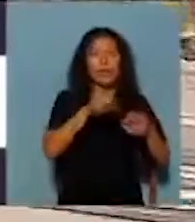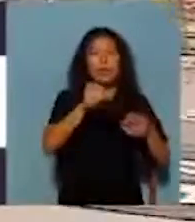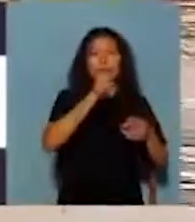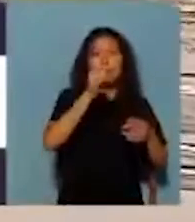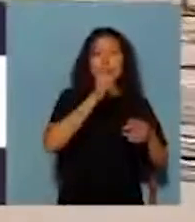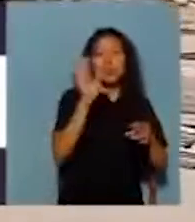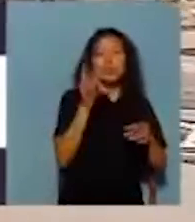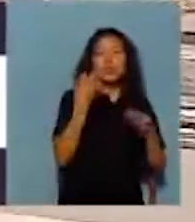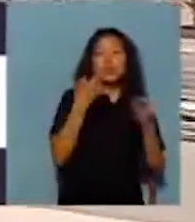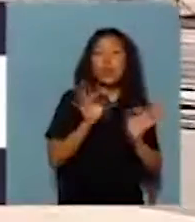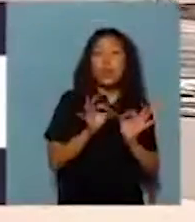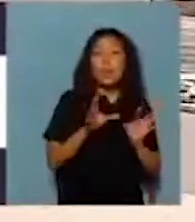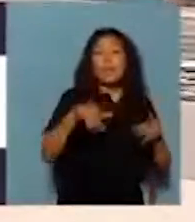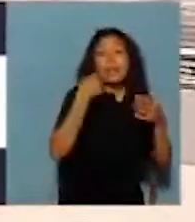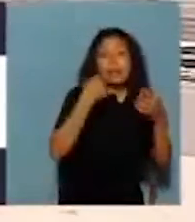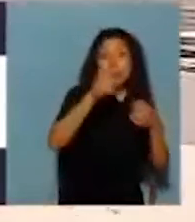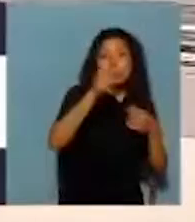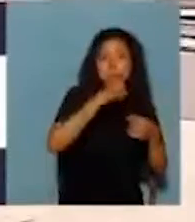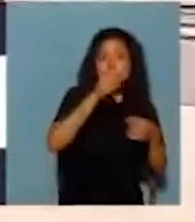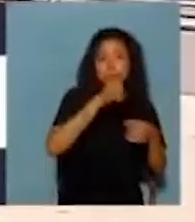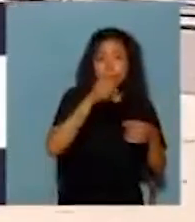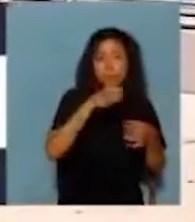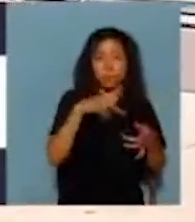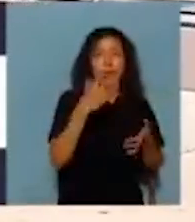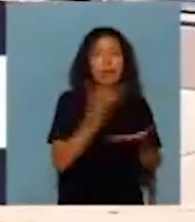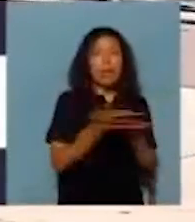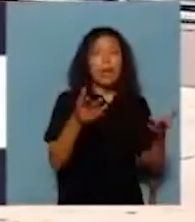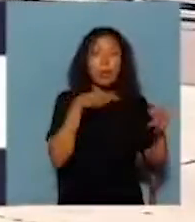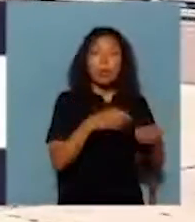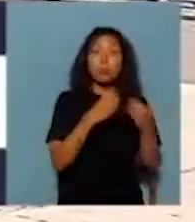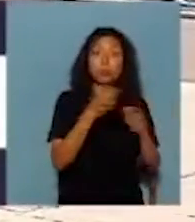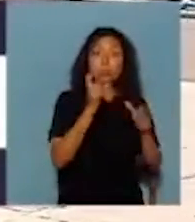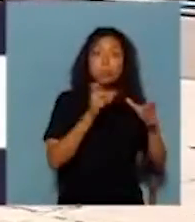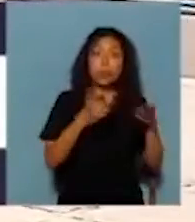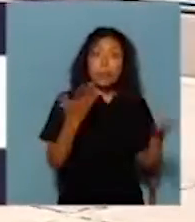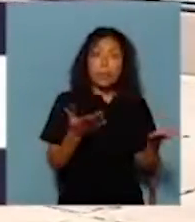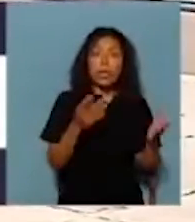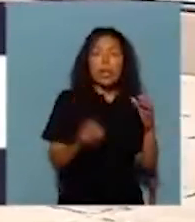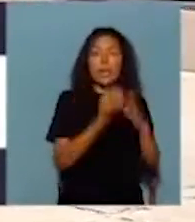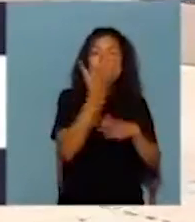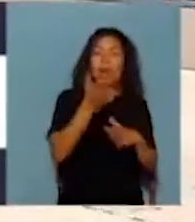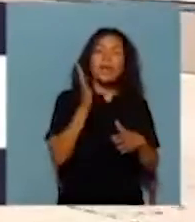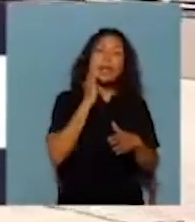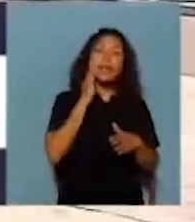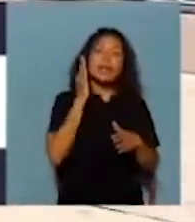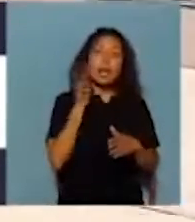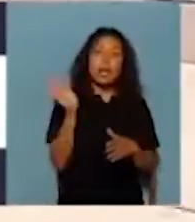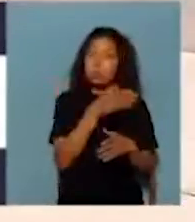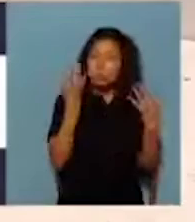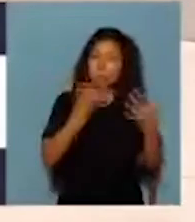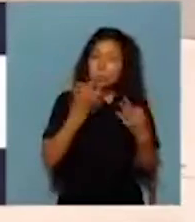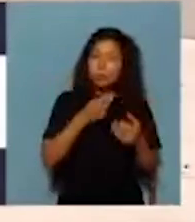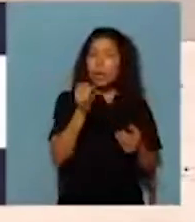va a tener una trascendencia importante porque vamos a estar a la mañana y a la tarde con el ciclo de conferencia,